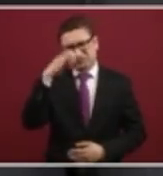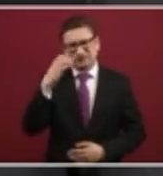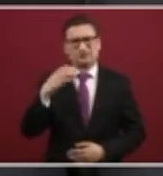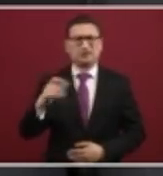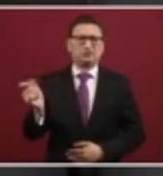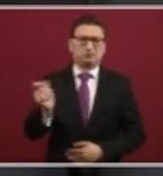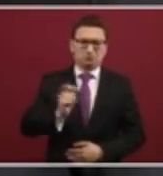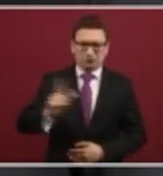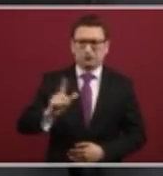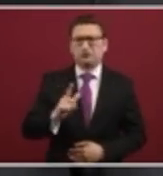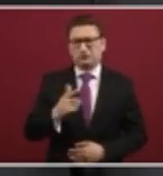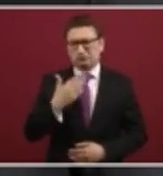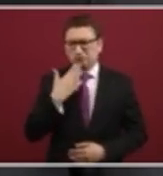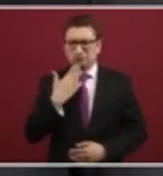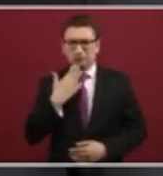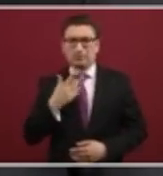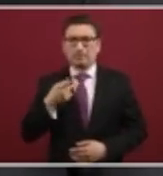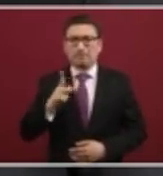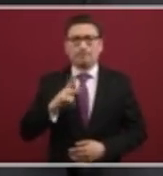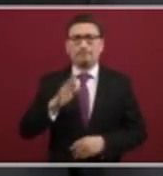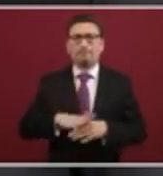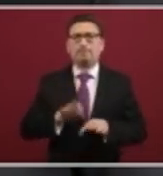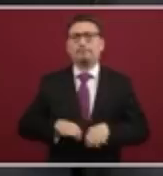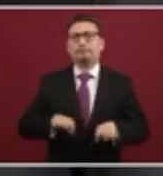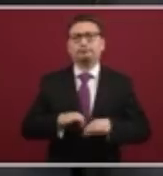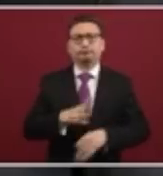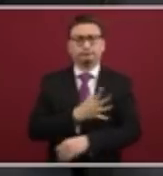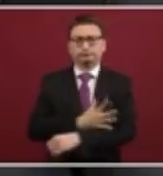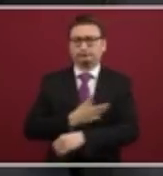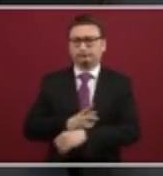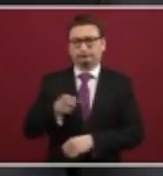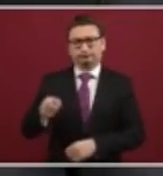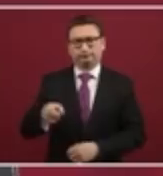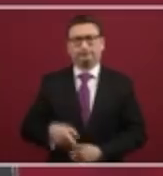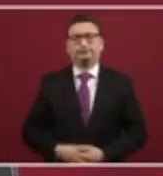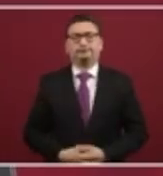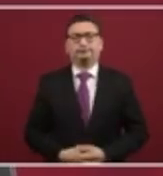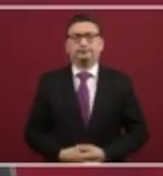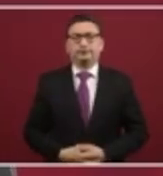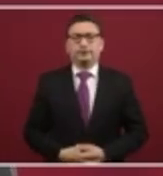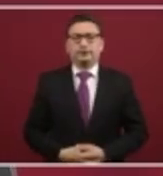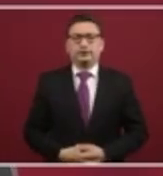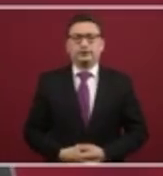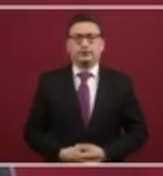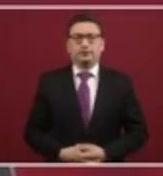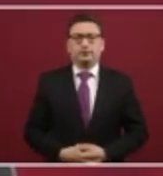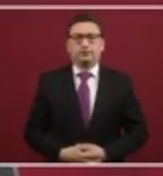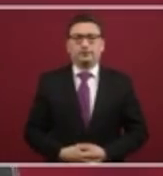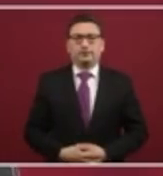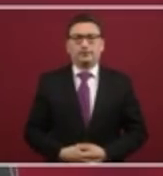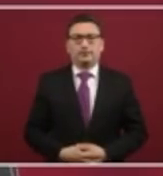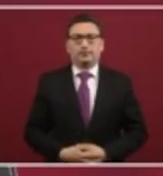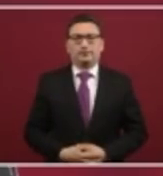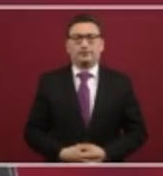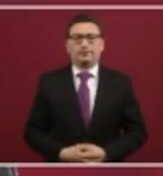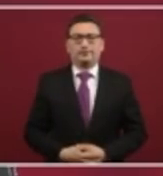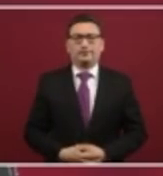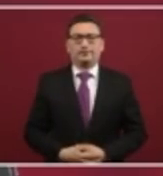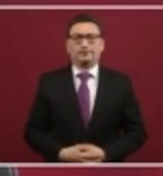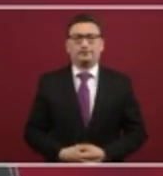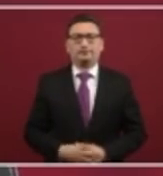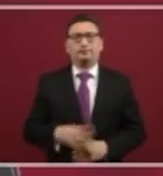profesionalismo sino la honestidad sobre la renuncia de la titular de medio ambiente que el viernes pasado ofreció su dimisión